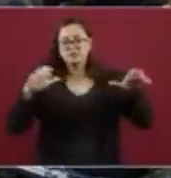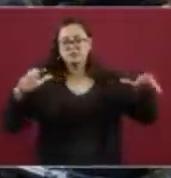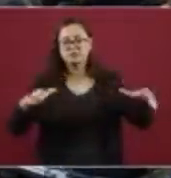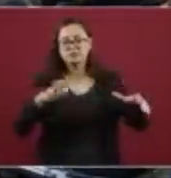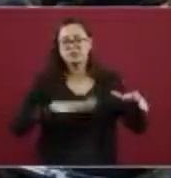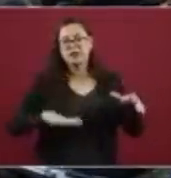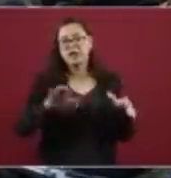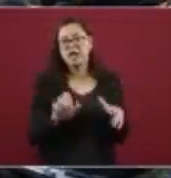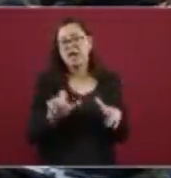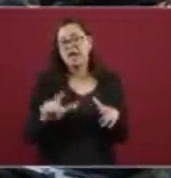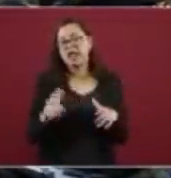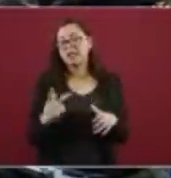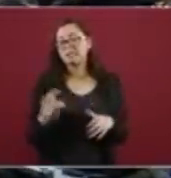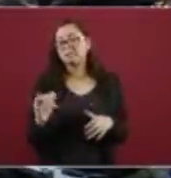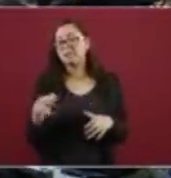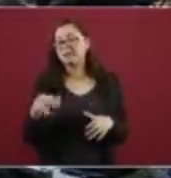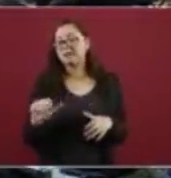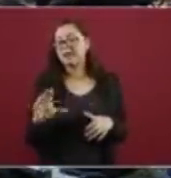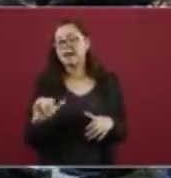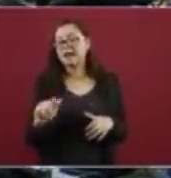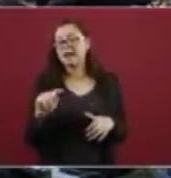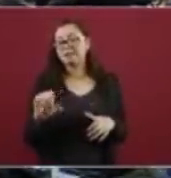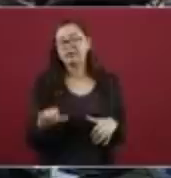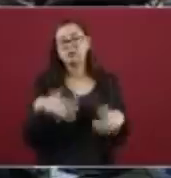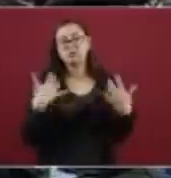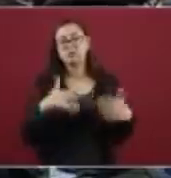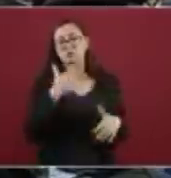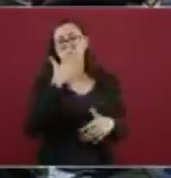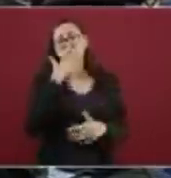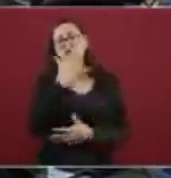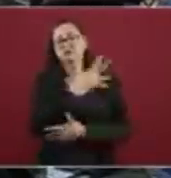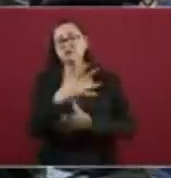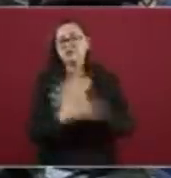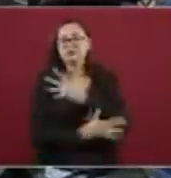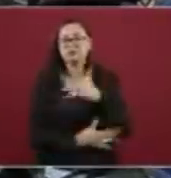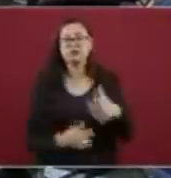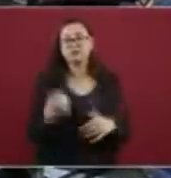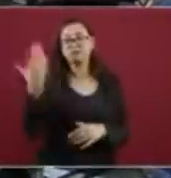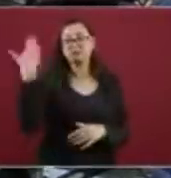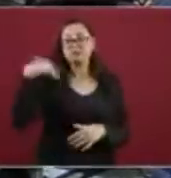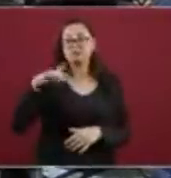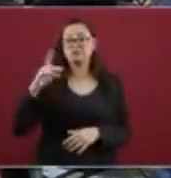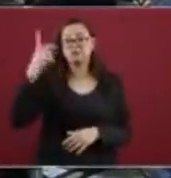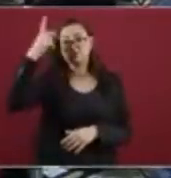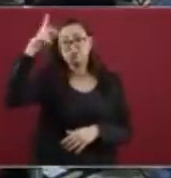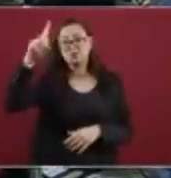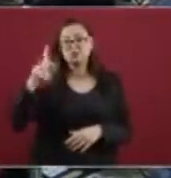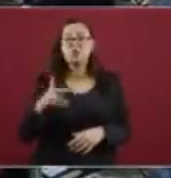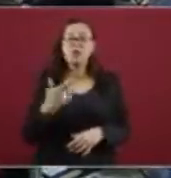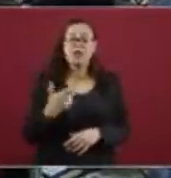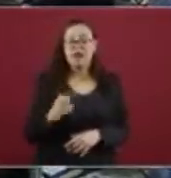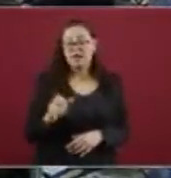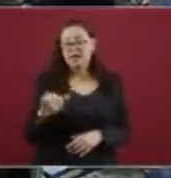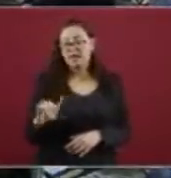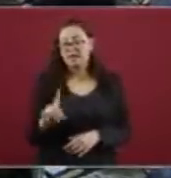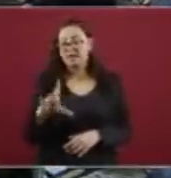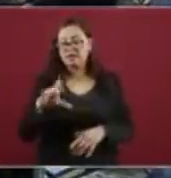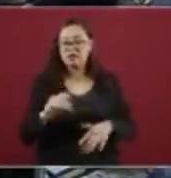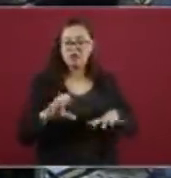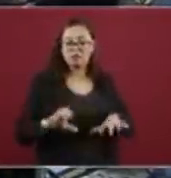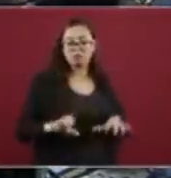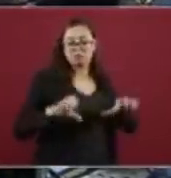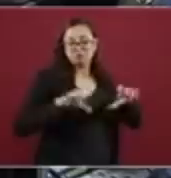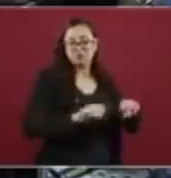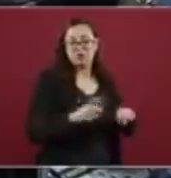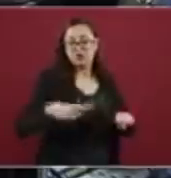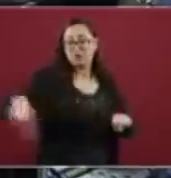llama el Pinacate. Está tomada desde inicios del mes de marzo por ejidatarios que reclaman derechos de propiedad. No dejan entrar ni siquiera